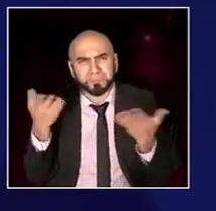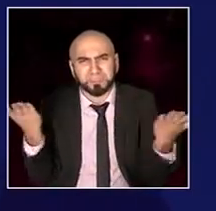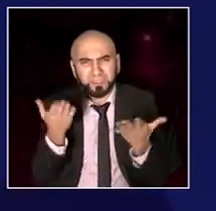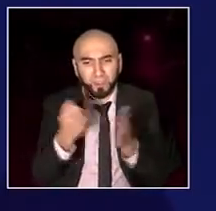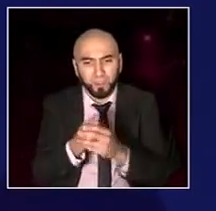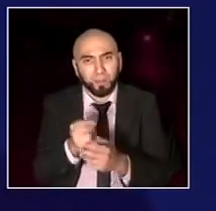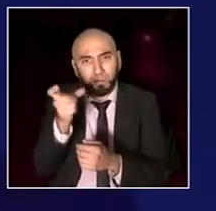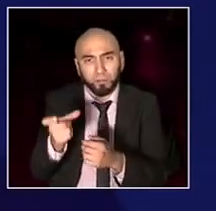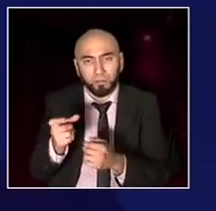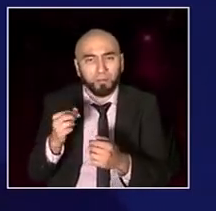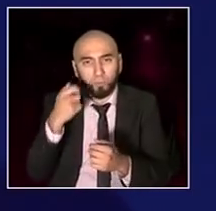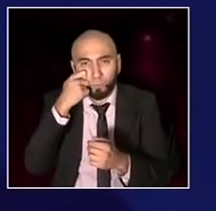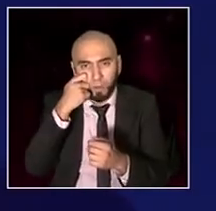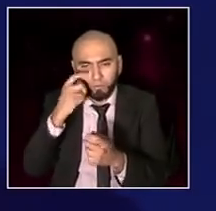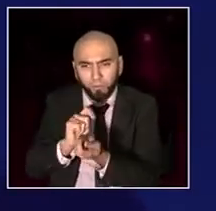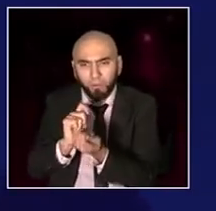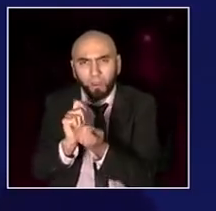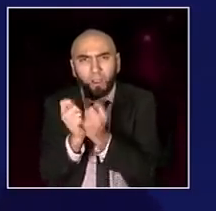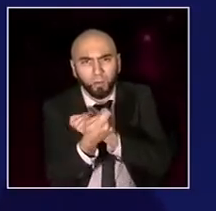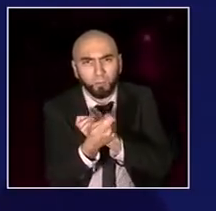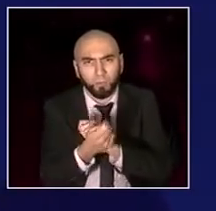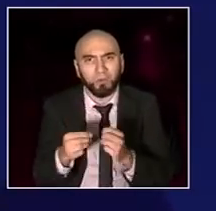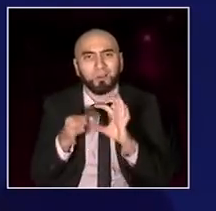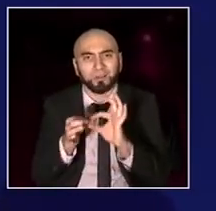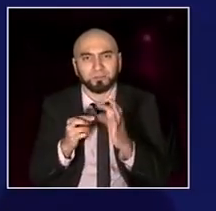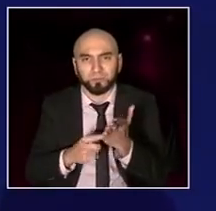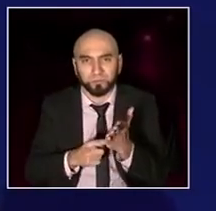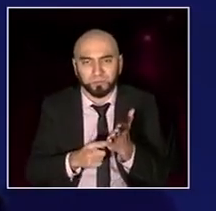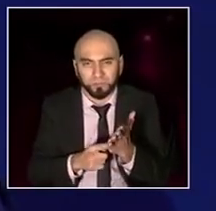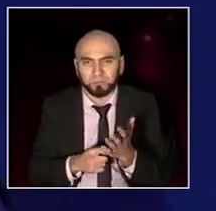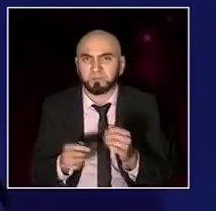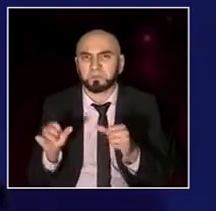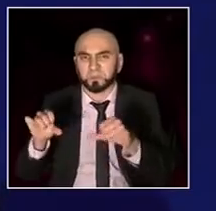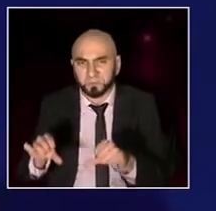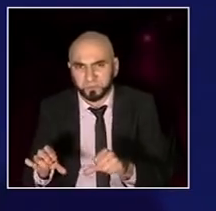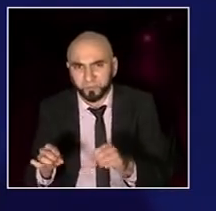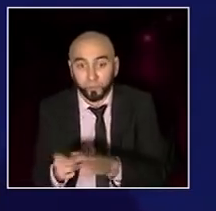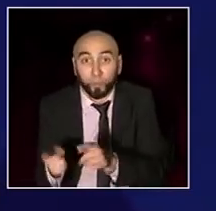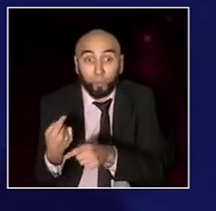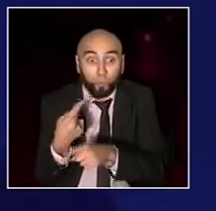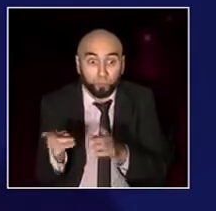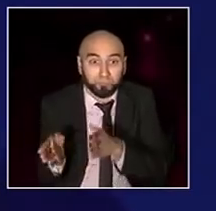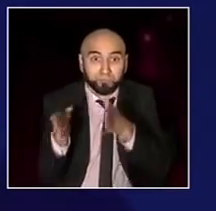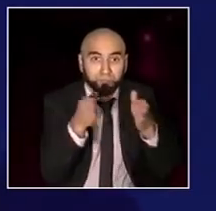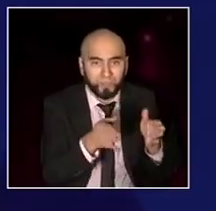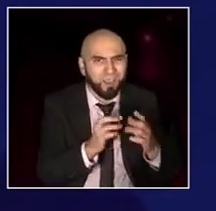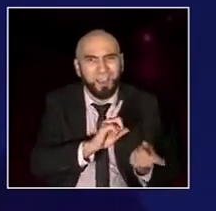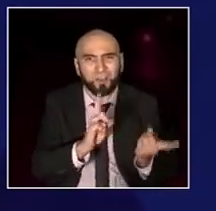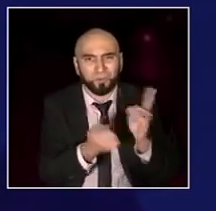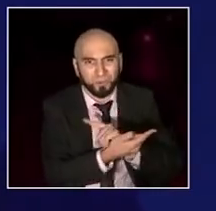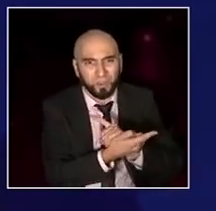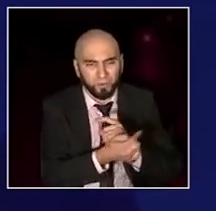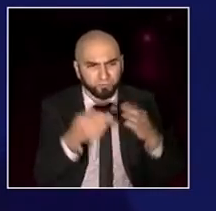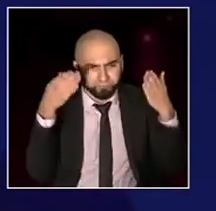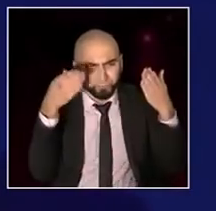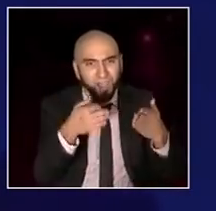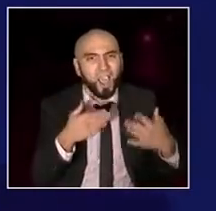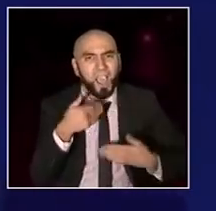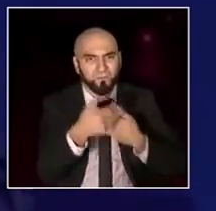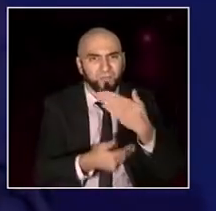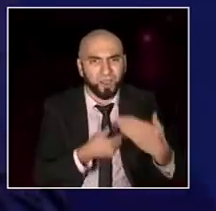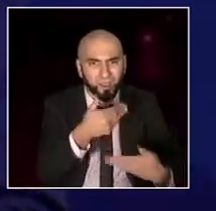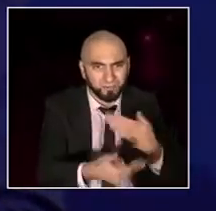como un algoritmo obsoleto. El hiperhumanismo, que parece buscar lo contrario, centrando los avances en las condiciones en que se